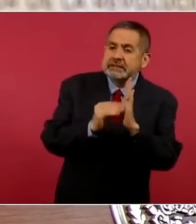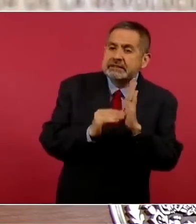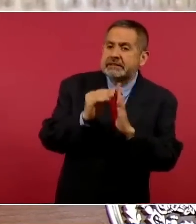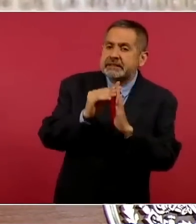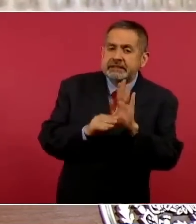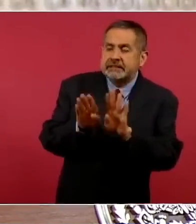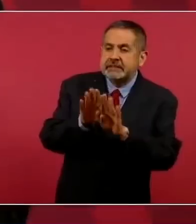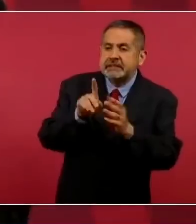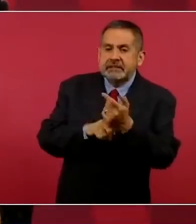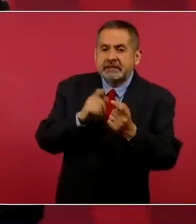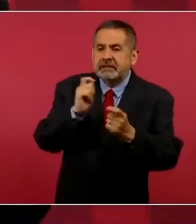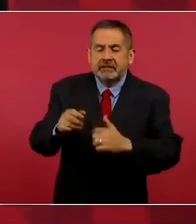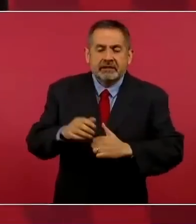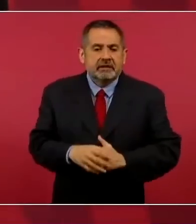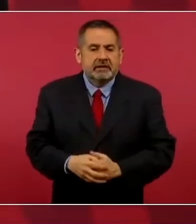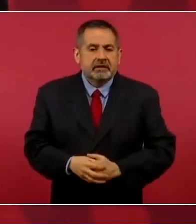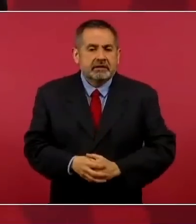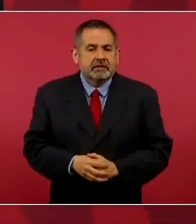gente quiere